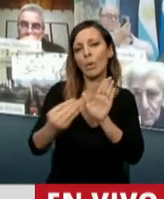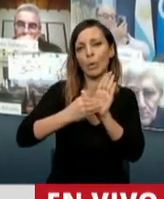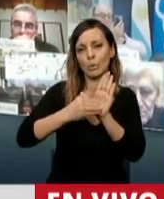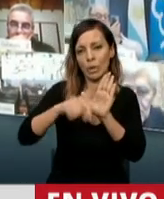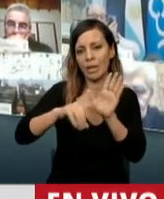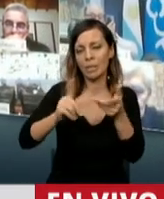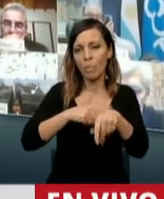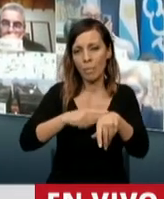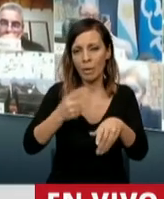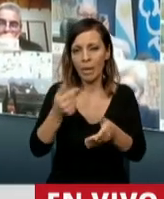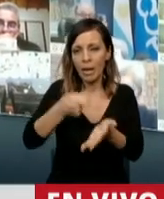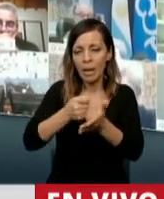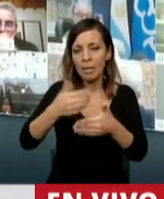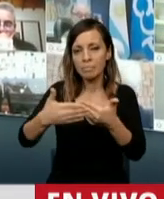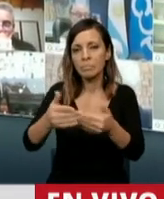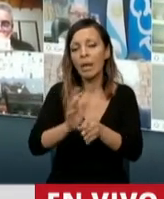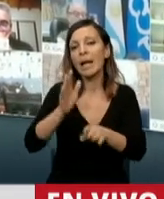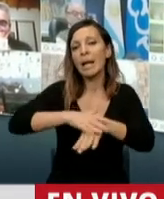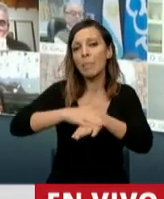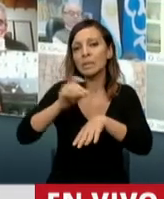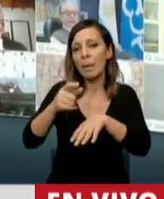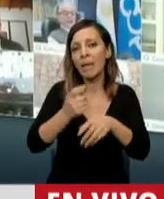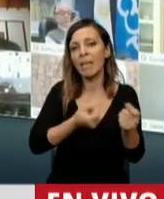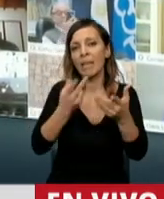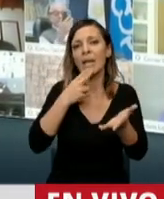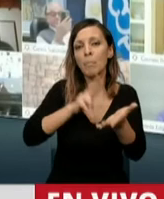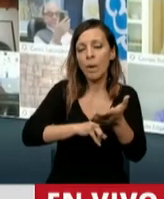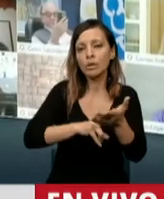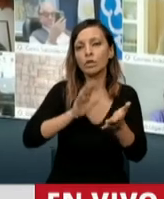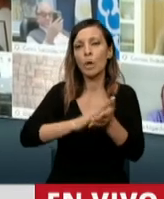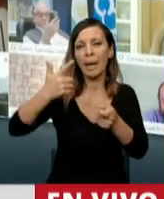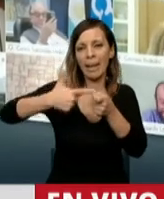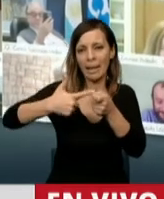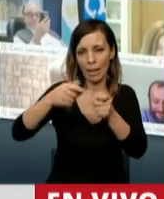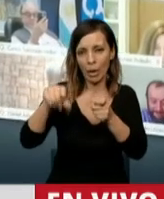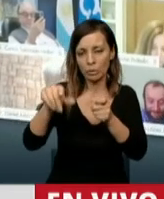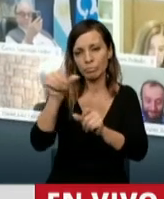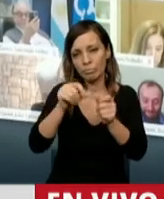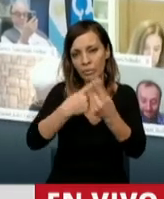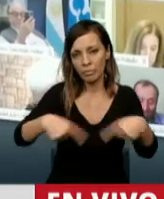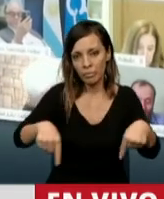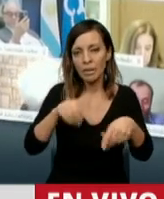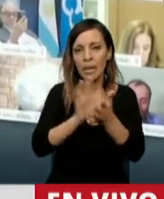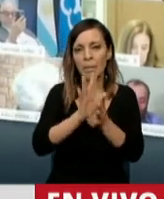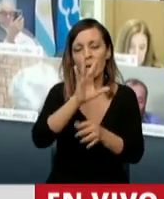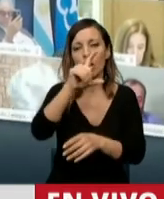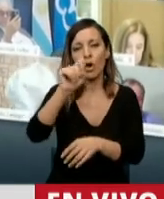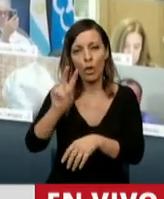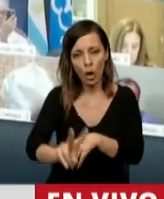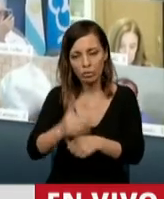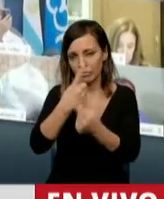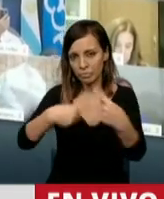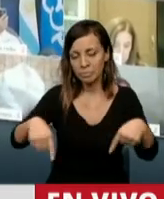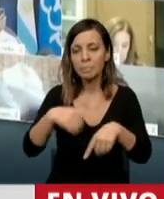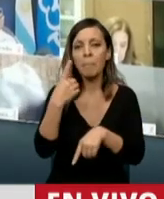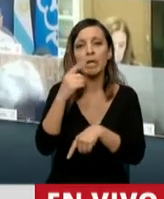de esta moratoria a los responsables de tributar estos impuestos sobre los combustibles líquidos y los dióxidos de carbono. Pero, señor